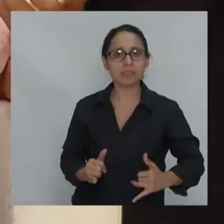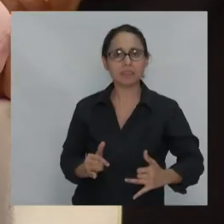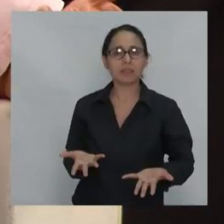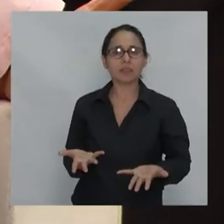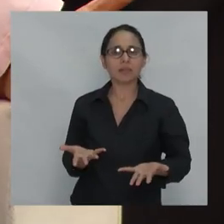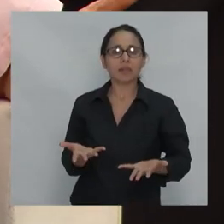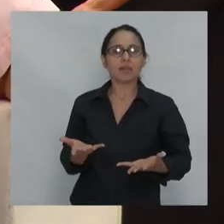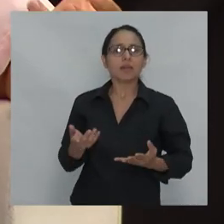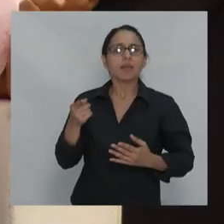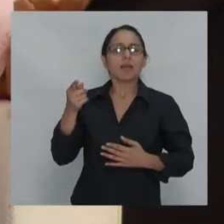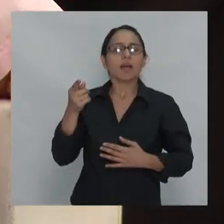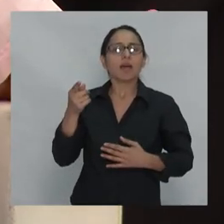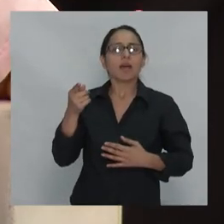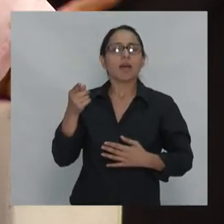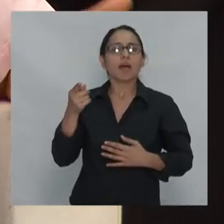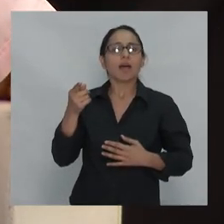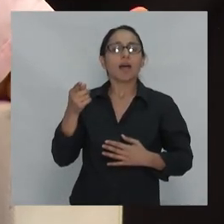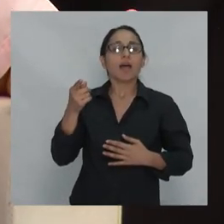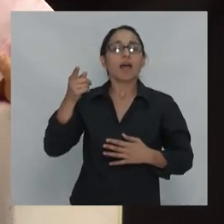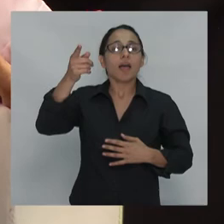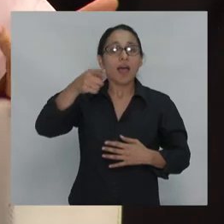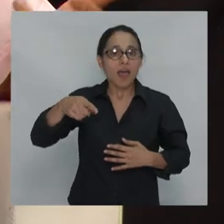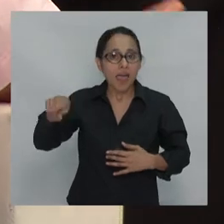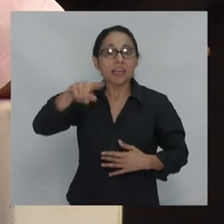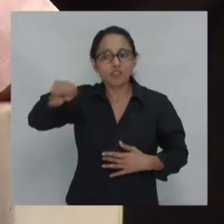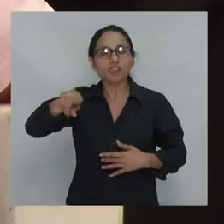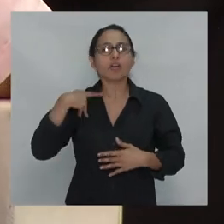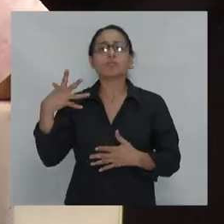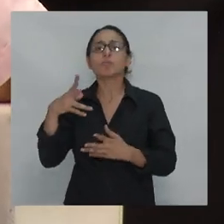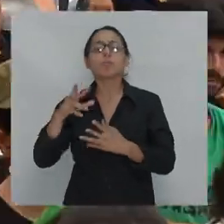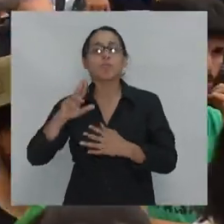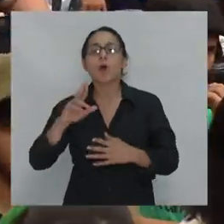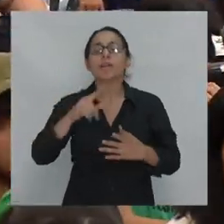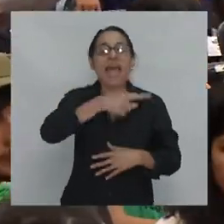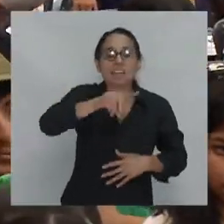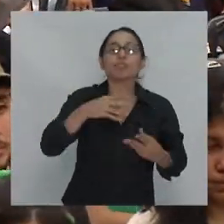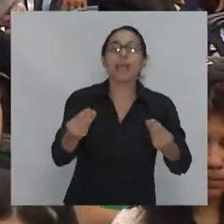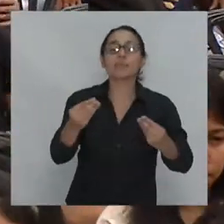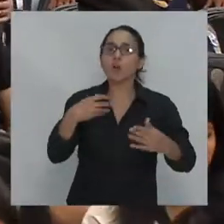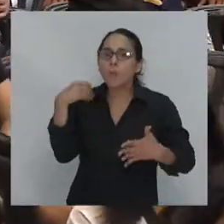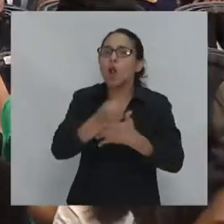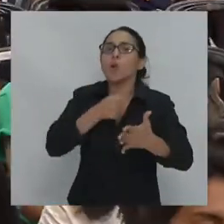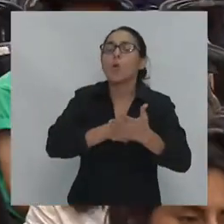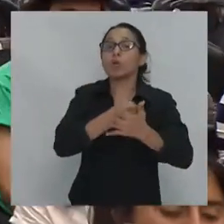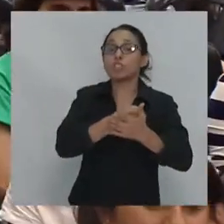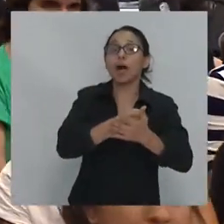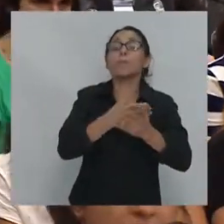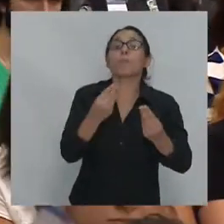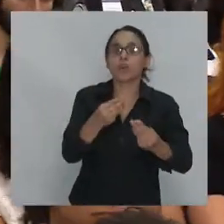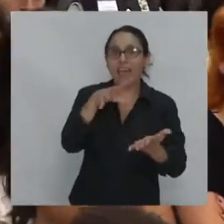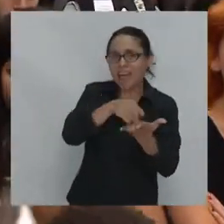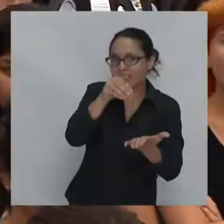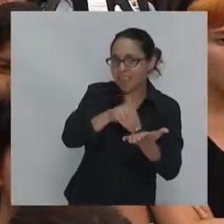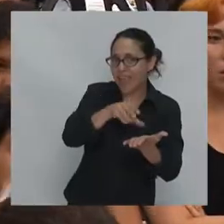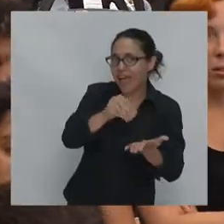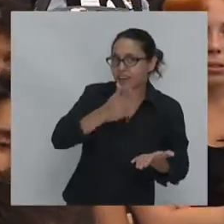murieron por defender el derecho a tener la tierra que se pactó en La Habana, que ahora los grandes terratenientes